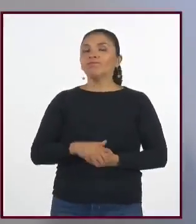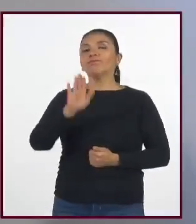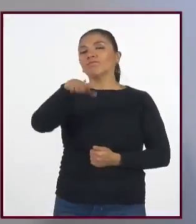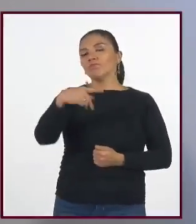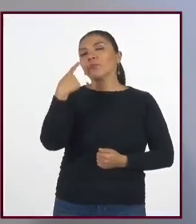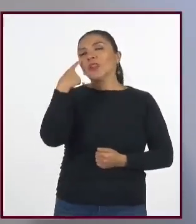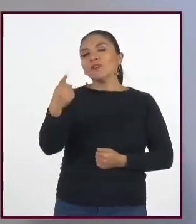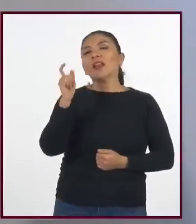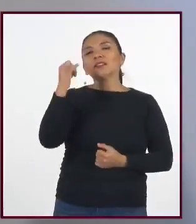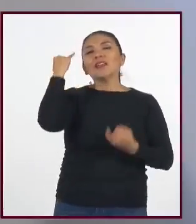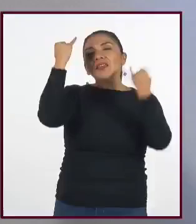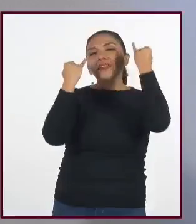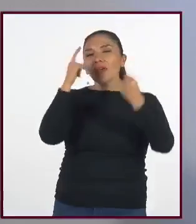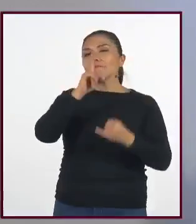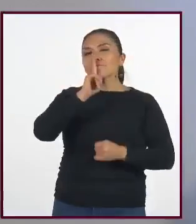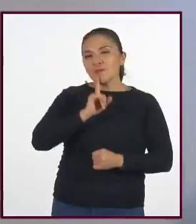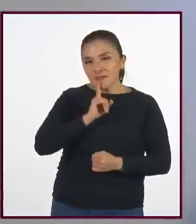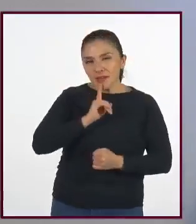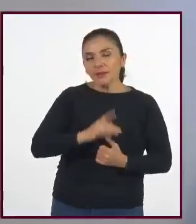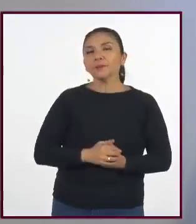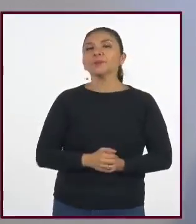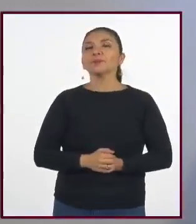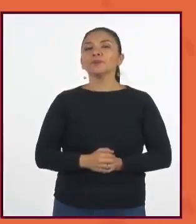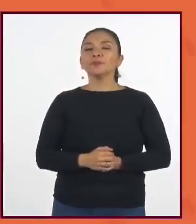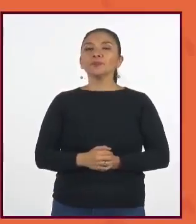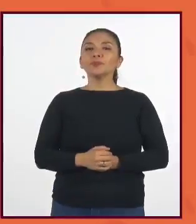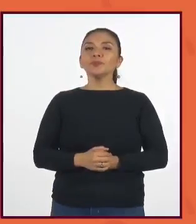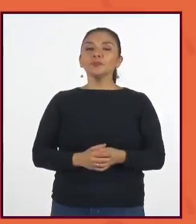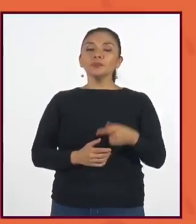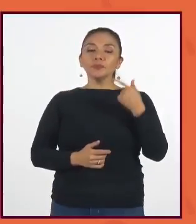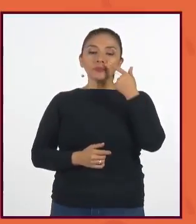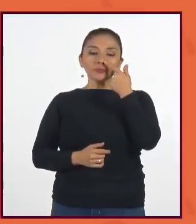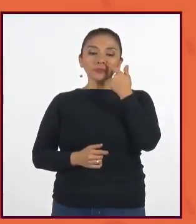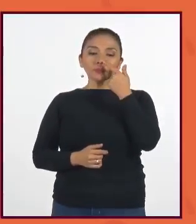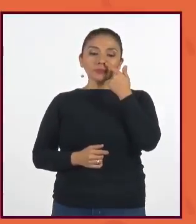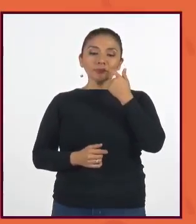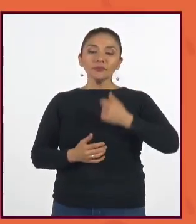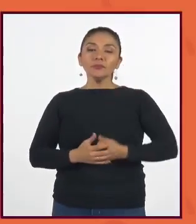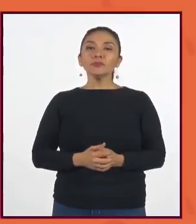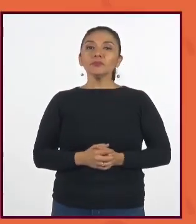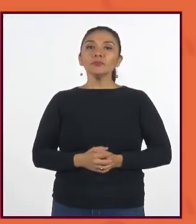¿Qué dice? Los mitos de las benzodiazepinas es que